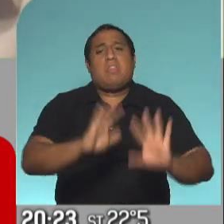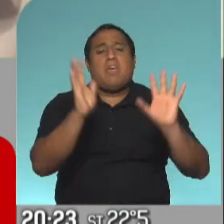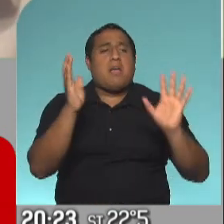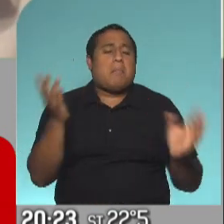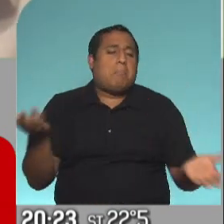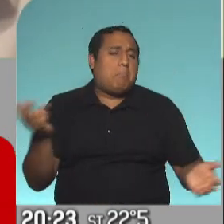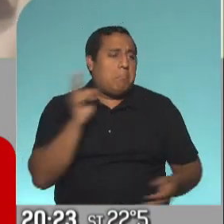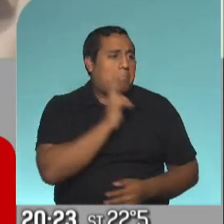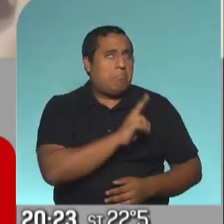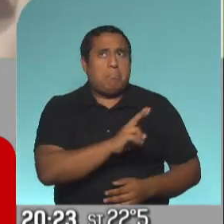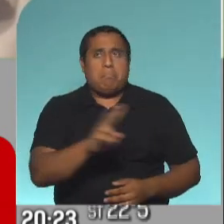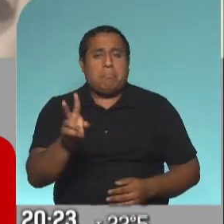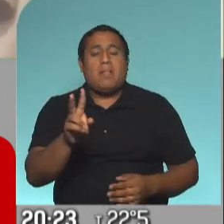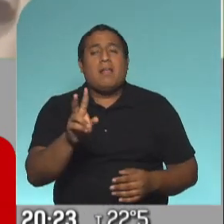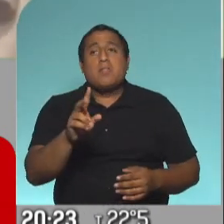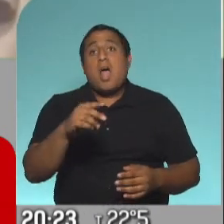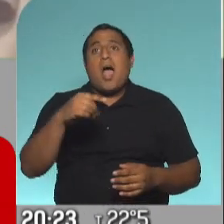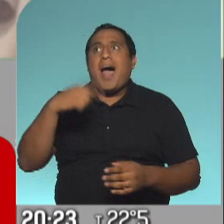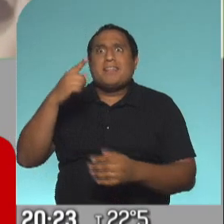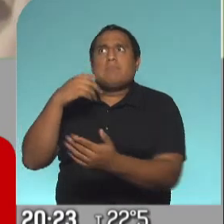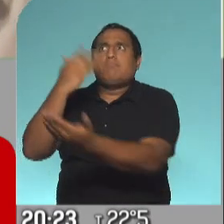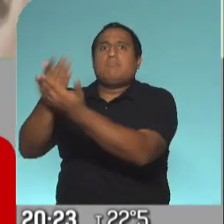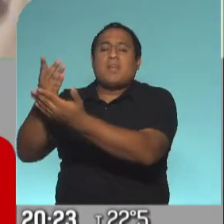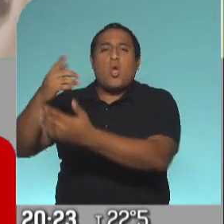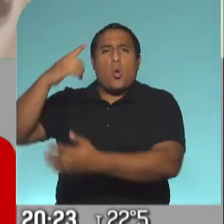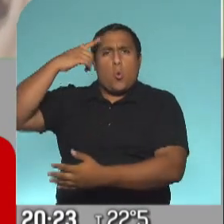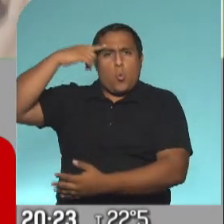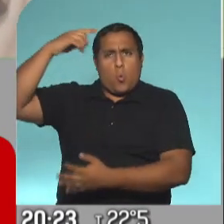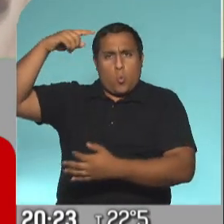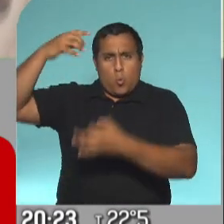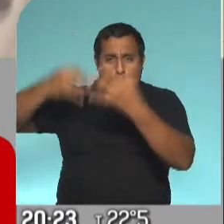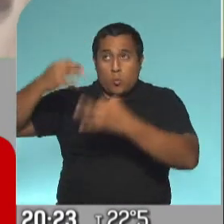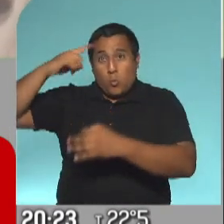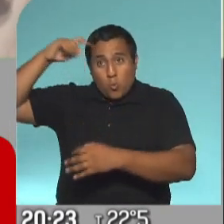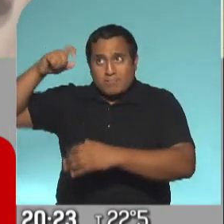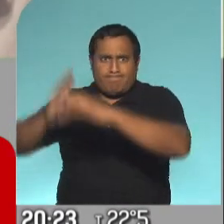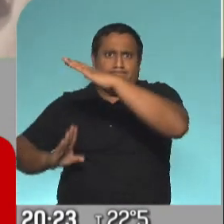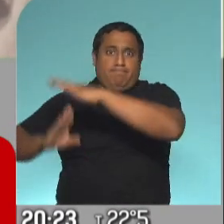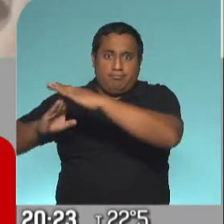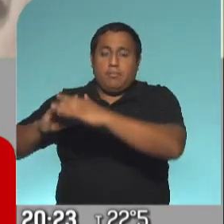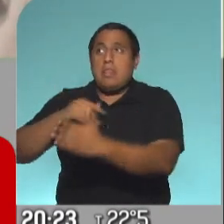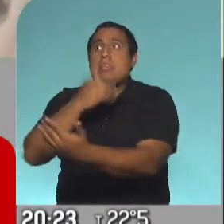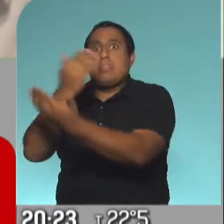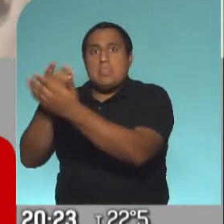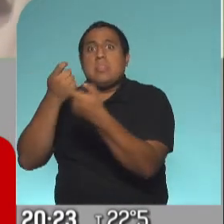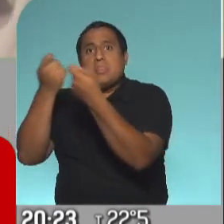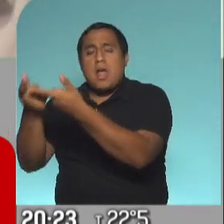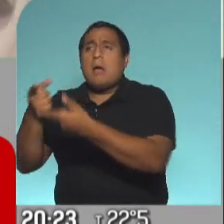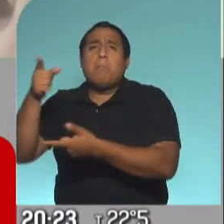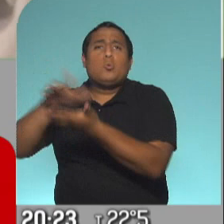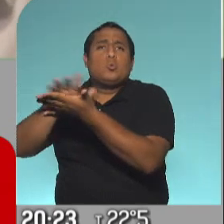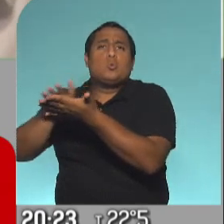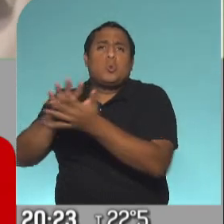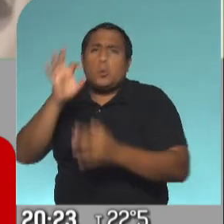De hecho, la otra causa estaba en la Corte Suprema hace muchísimos años, está en la Corte, y nunca se resolvió. O sea que